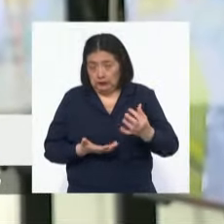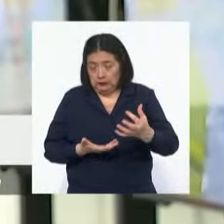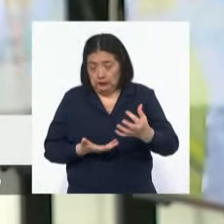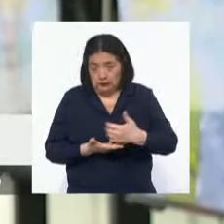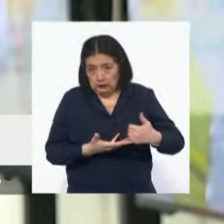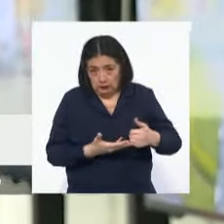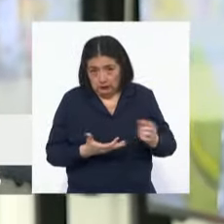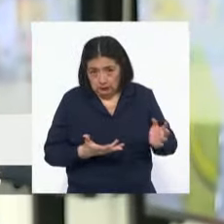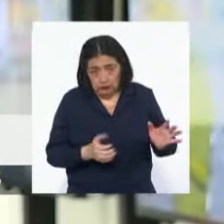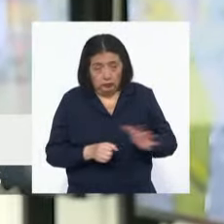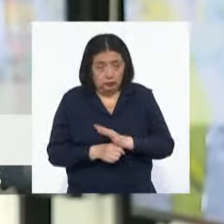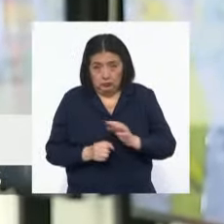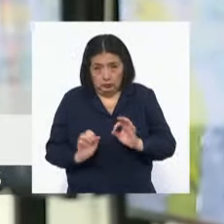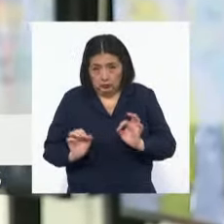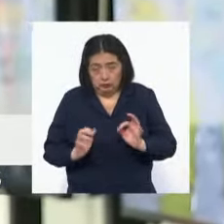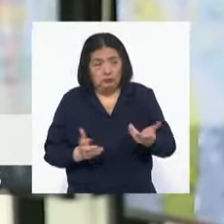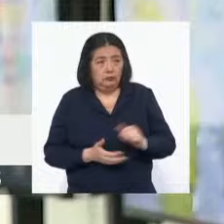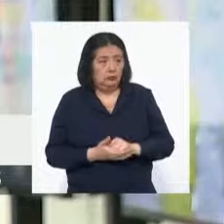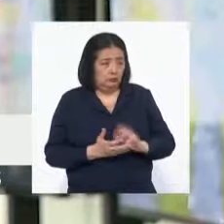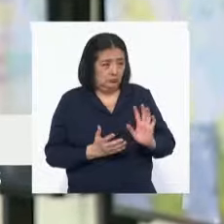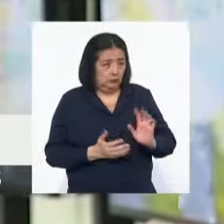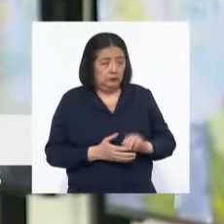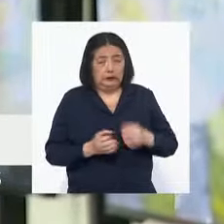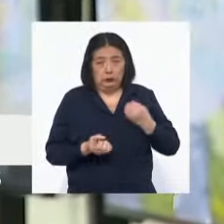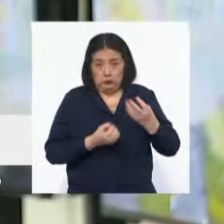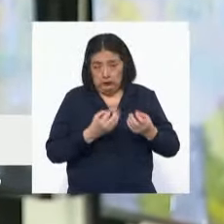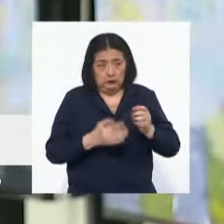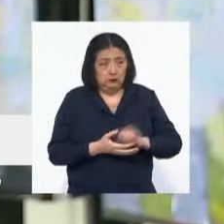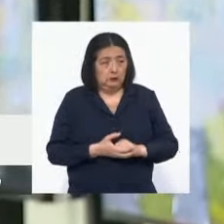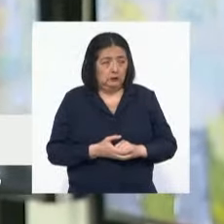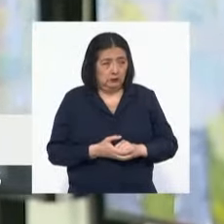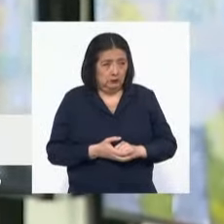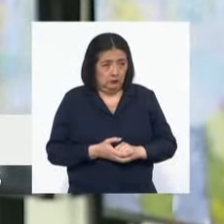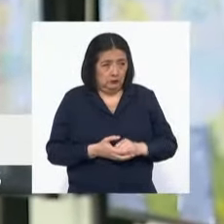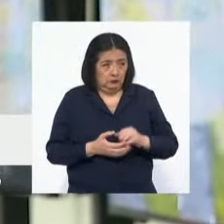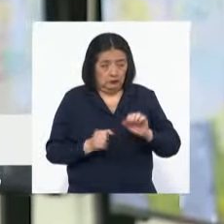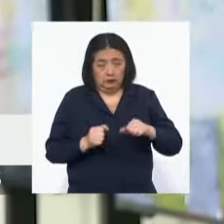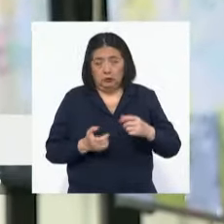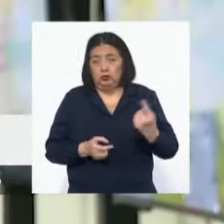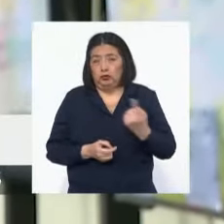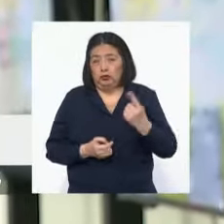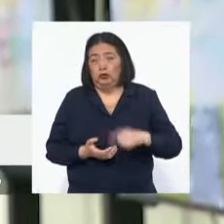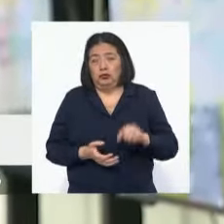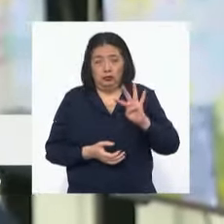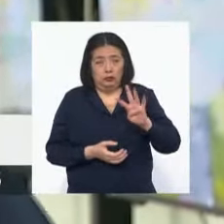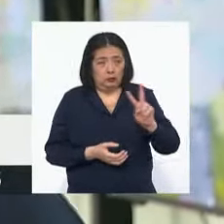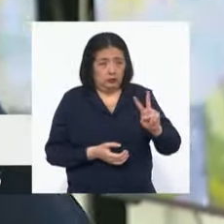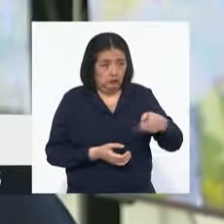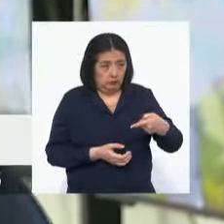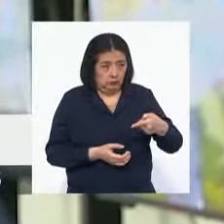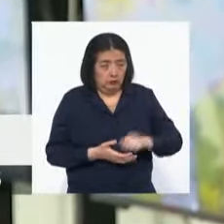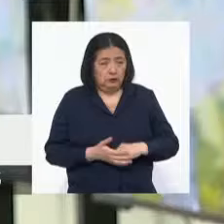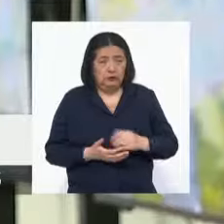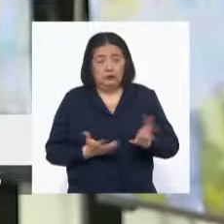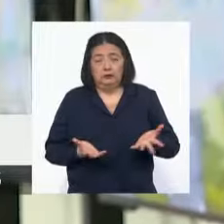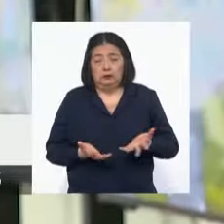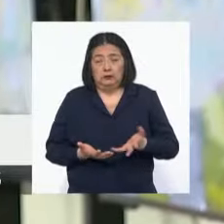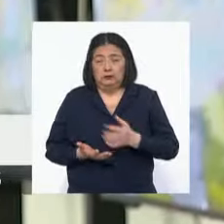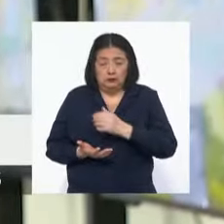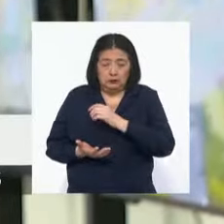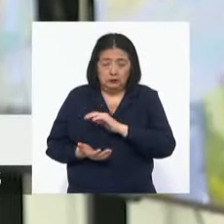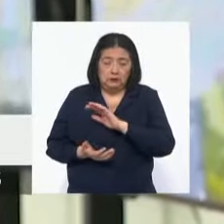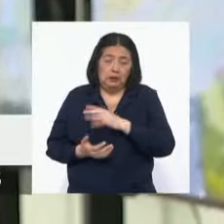monto robado en un inicio, ¿no? Manifiestan que se ha podido recuperar 42 mil soles de los 52 mil